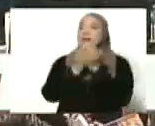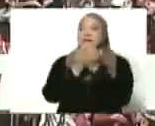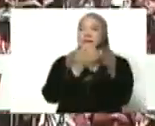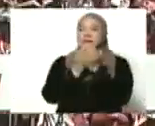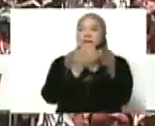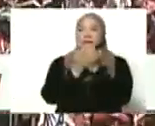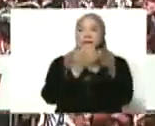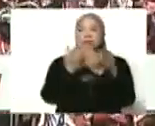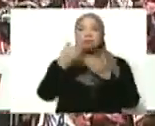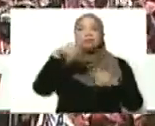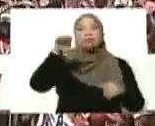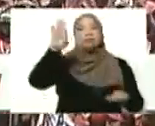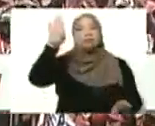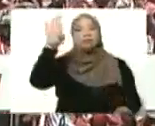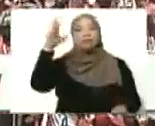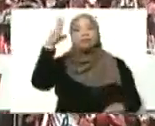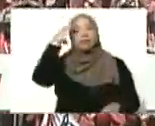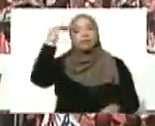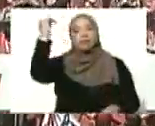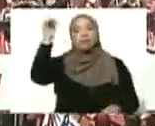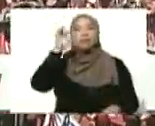Juro por el Dios de mis padres.